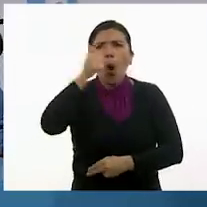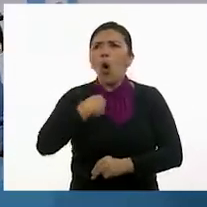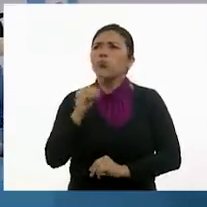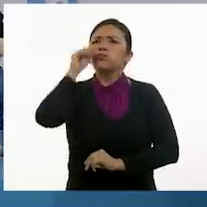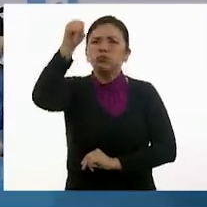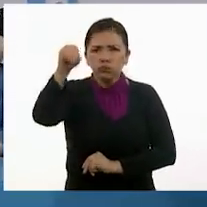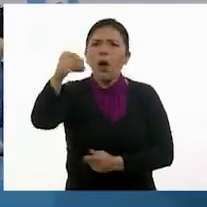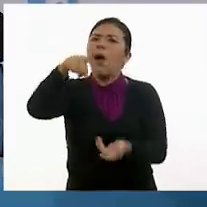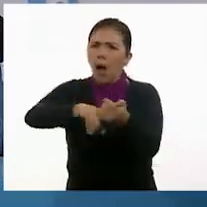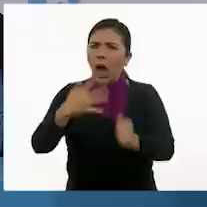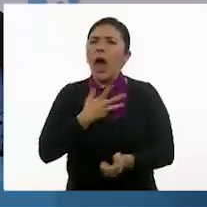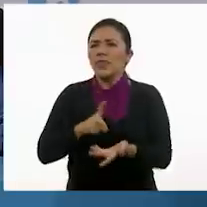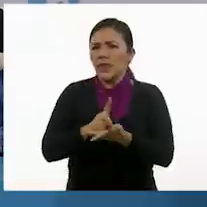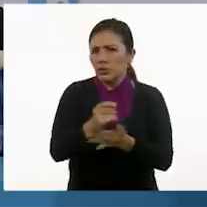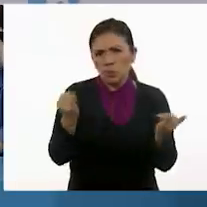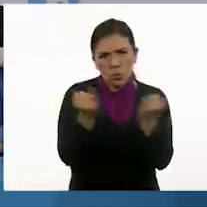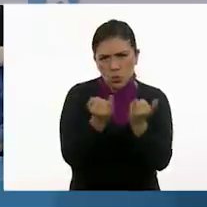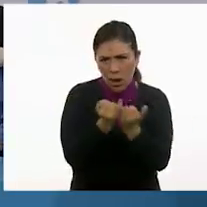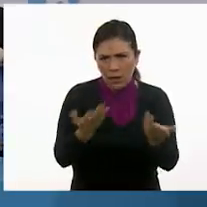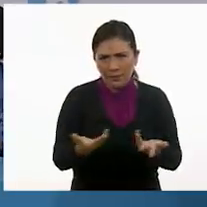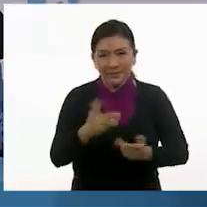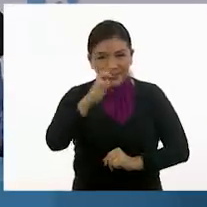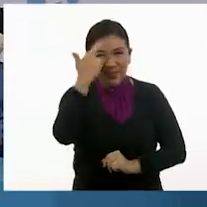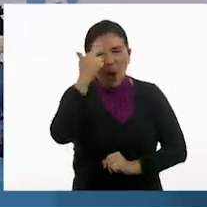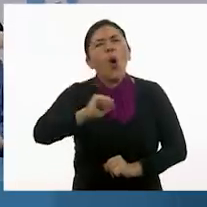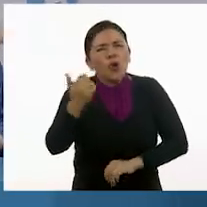crecimos. ¿Y qué más? ¿Algo más?